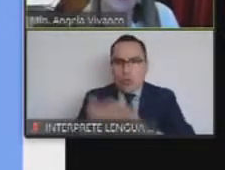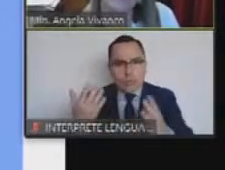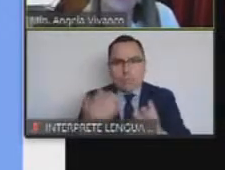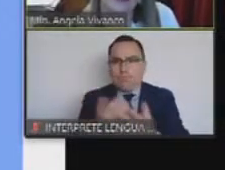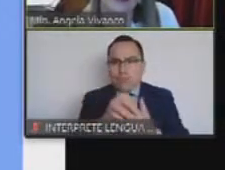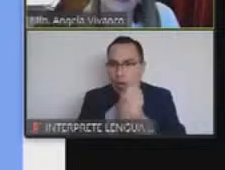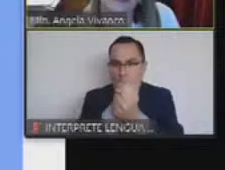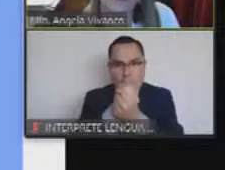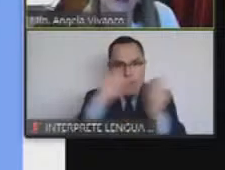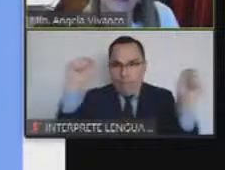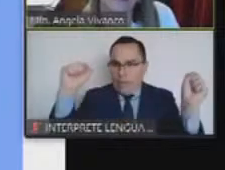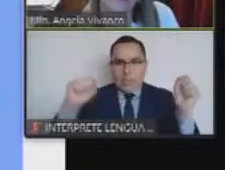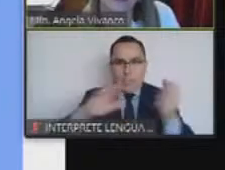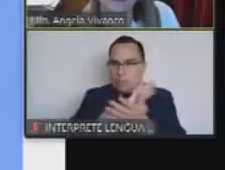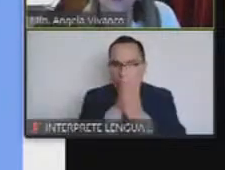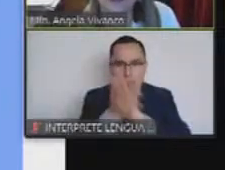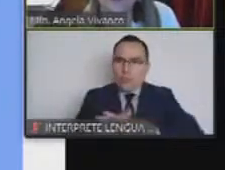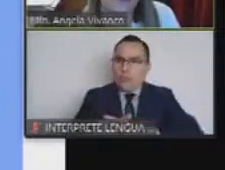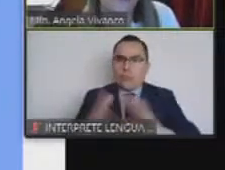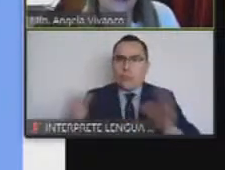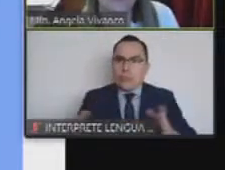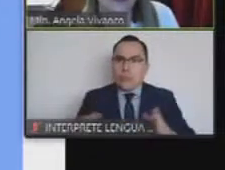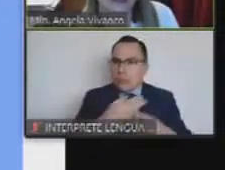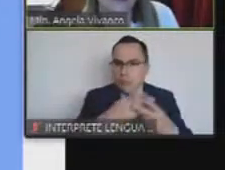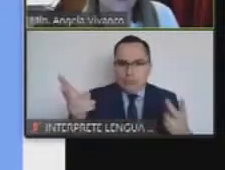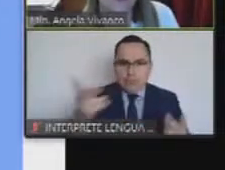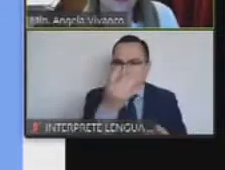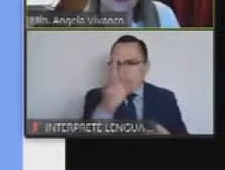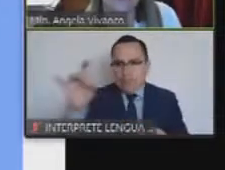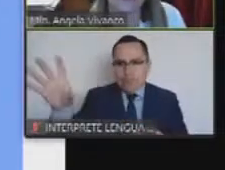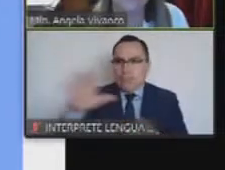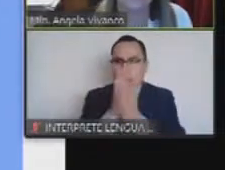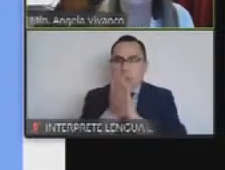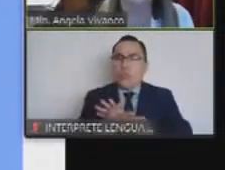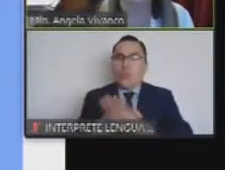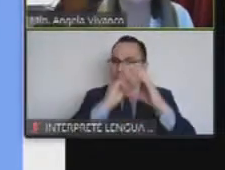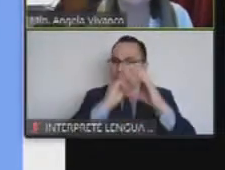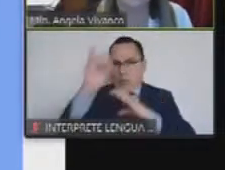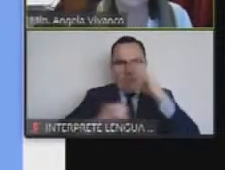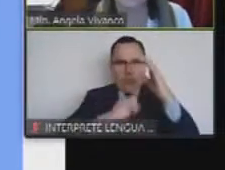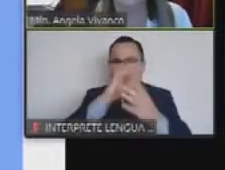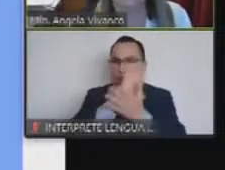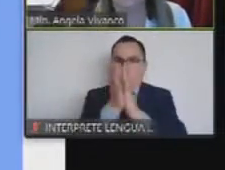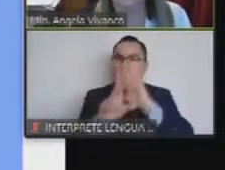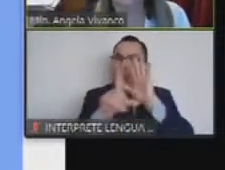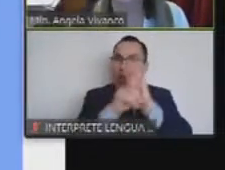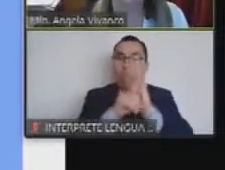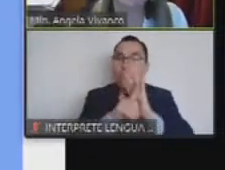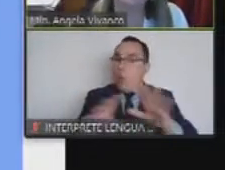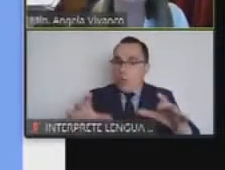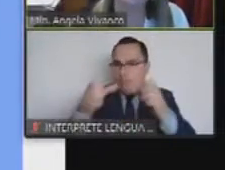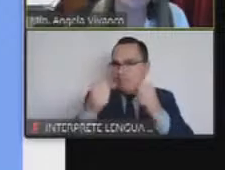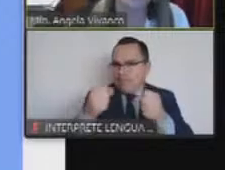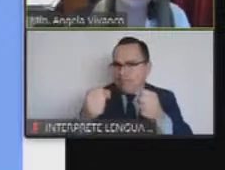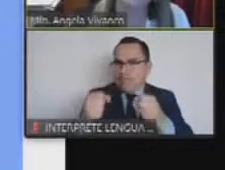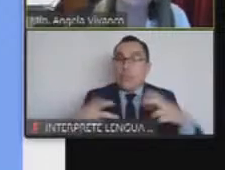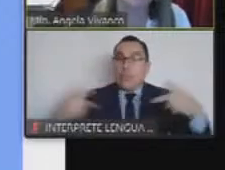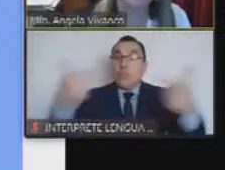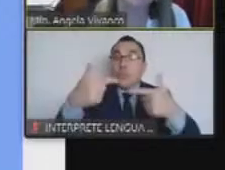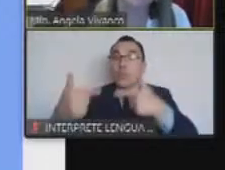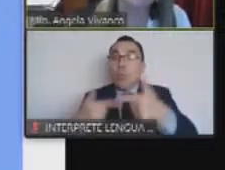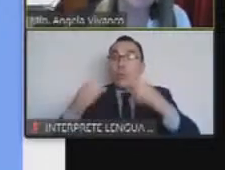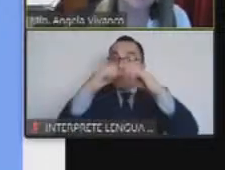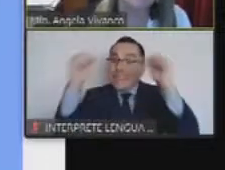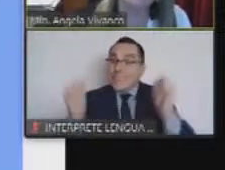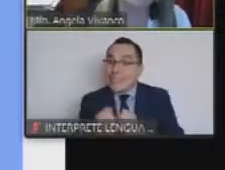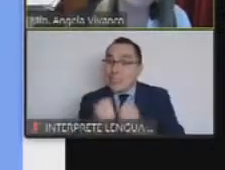de conformidad con las leyes nacionales y acuerdos internacionales. En otras palabras, la sostenibilidad de los sistemas políticos, jurídicos,